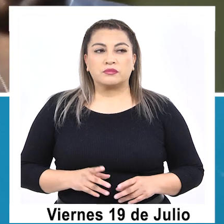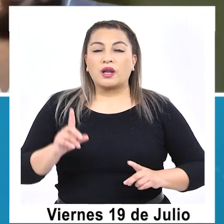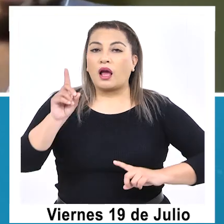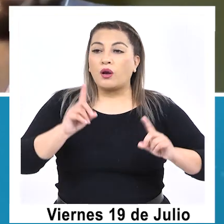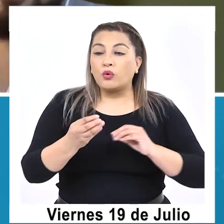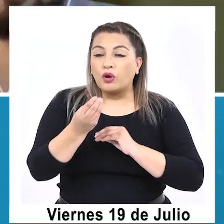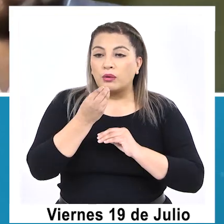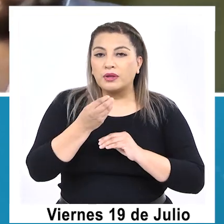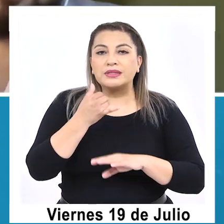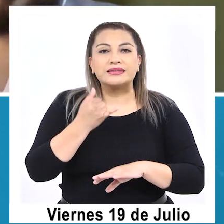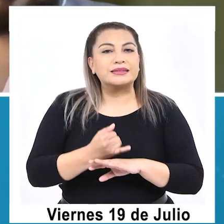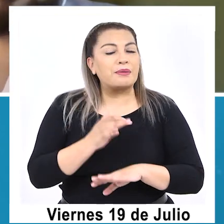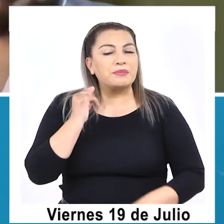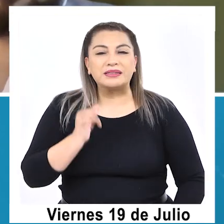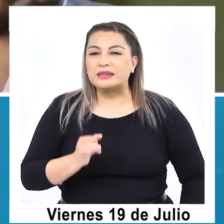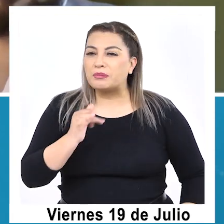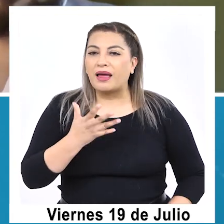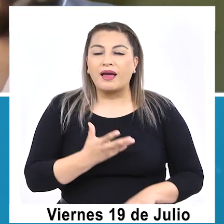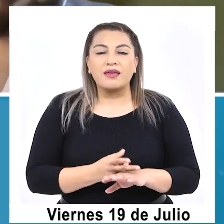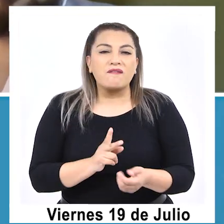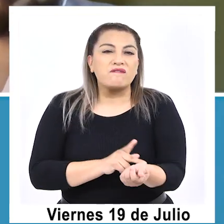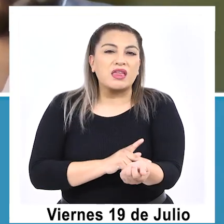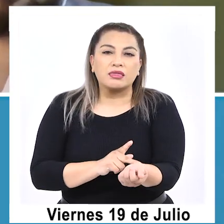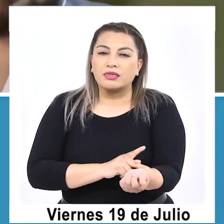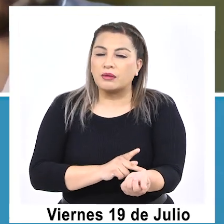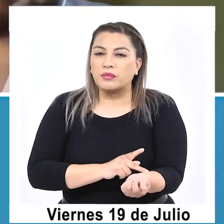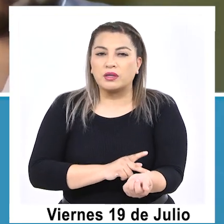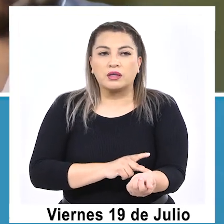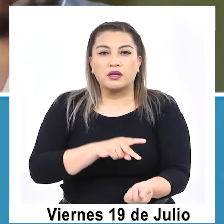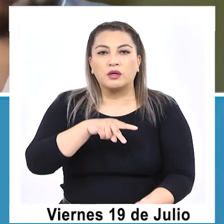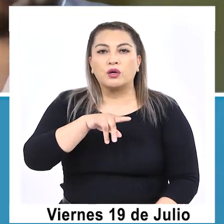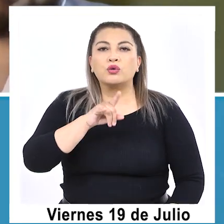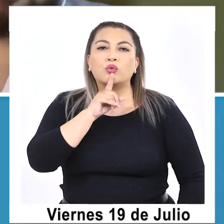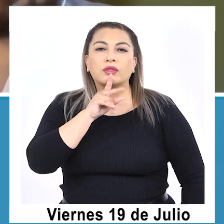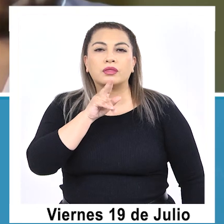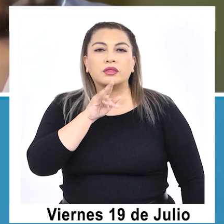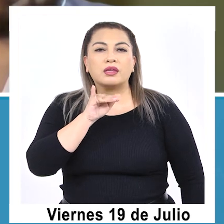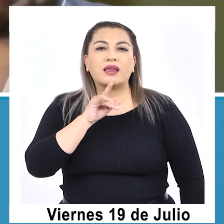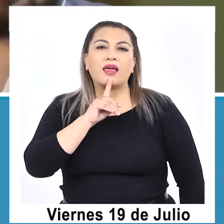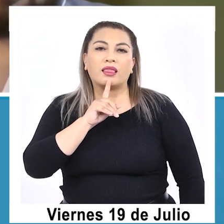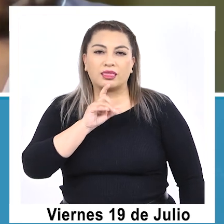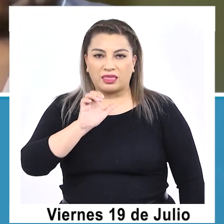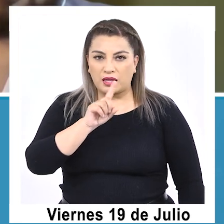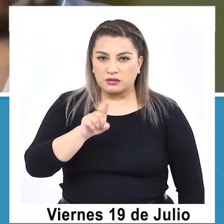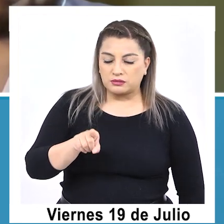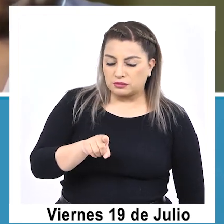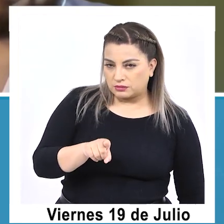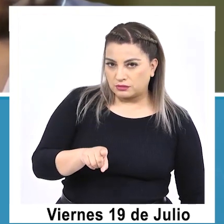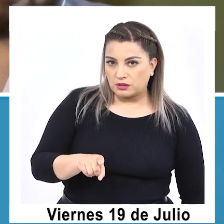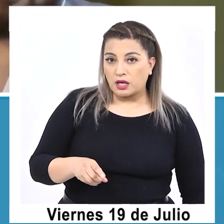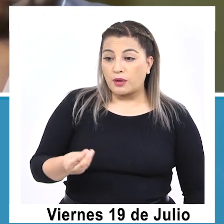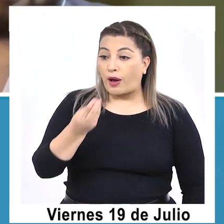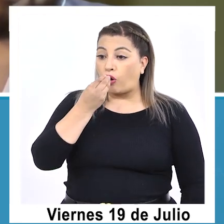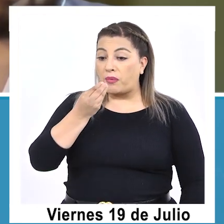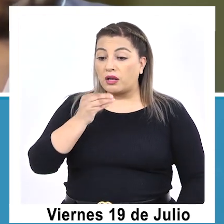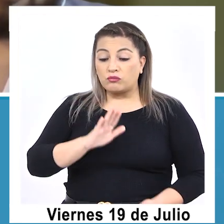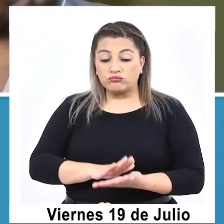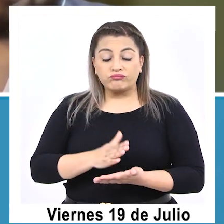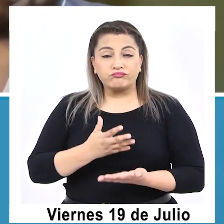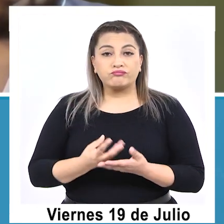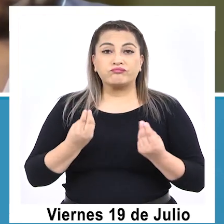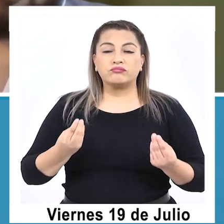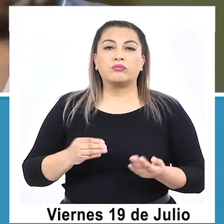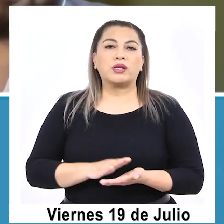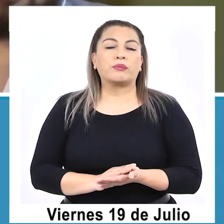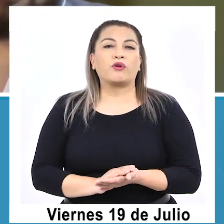alimentos siempre hay nutrientes y hay nutrientes que tienen mucha más evidencia respecto a otros con una buena salud. Entre eso está